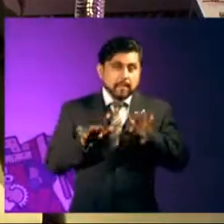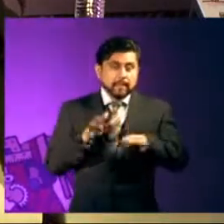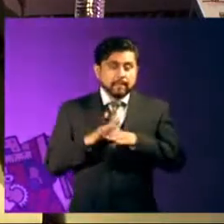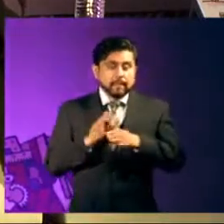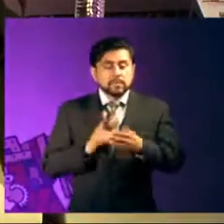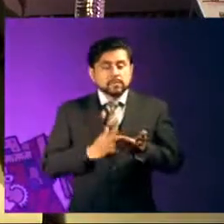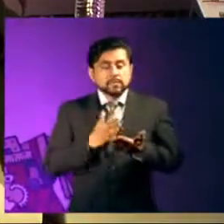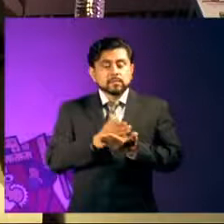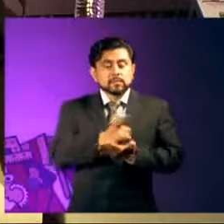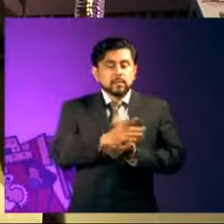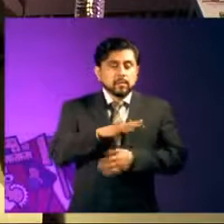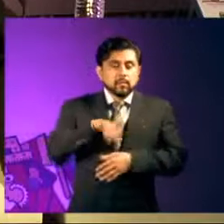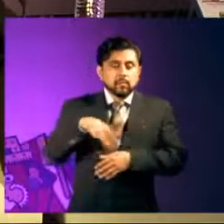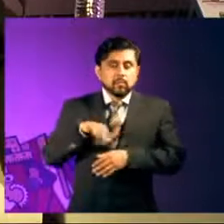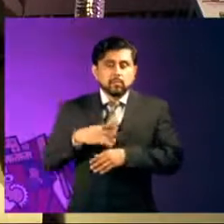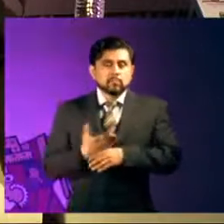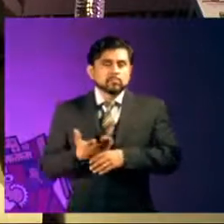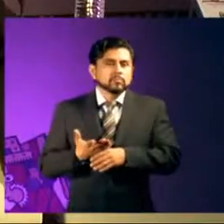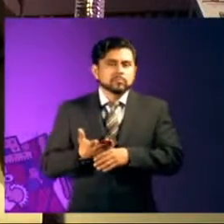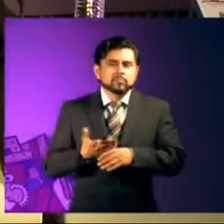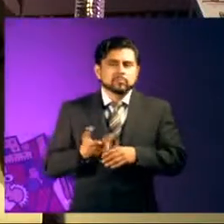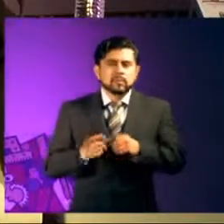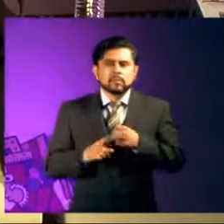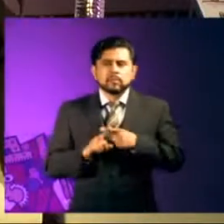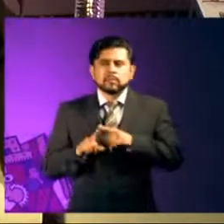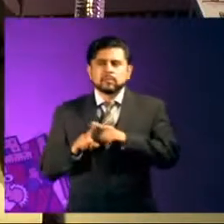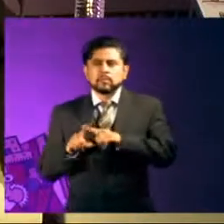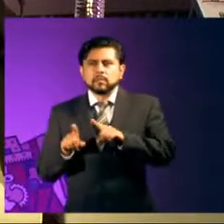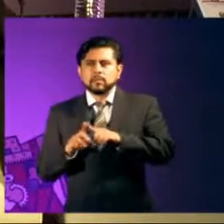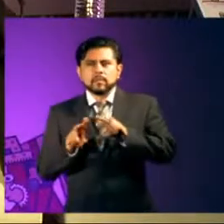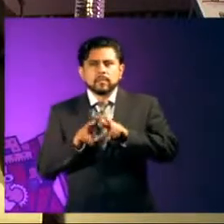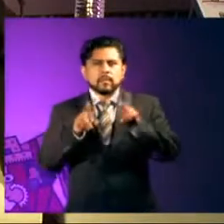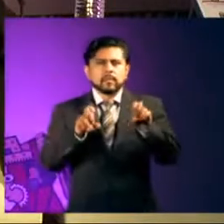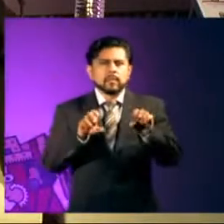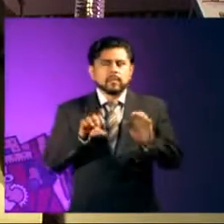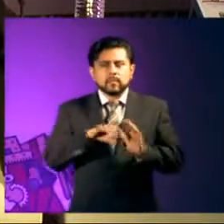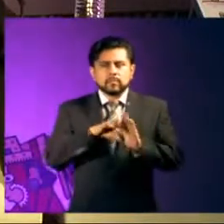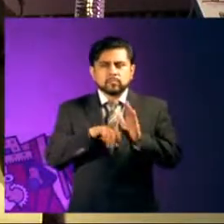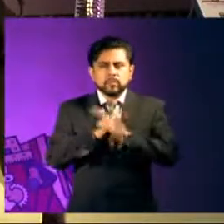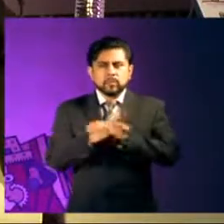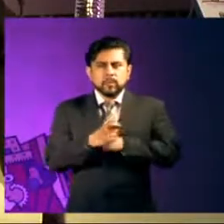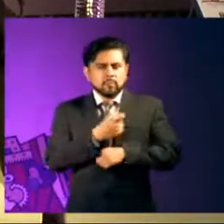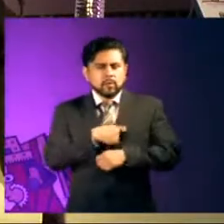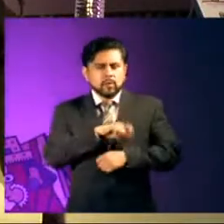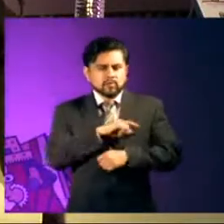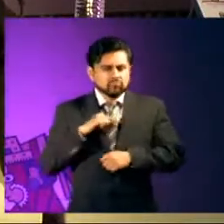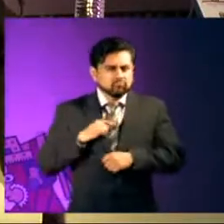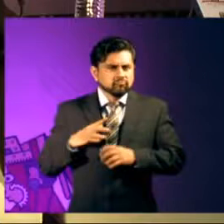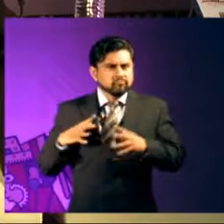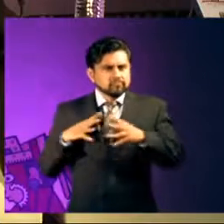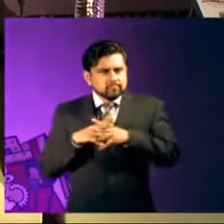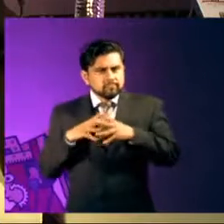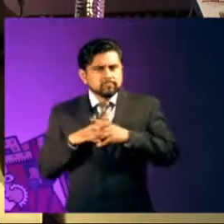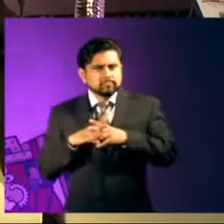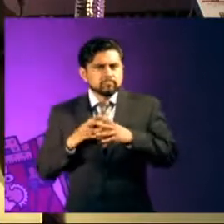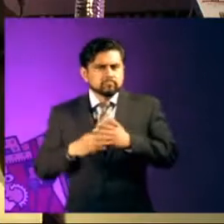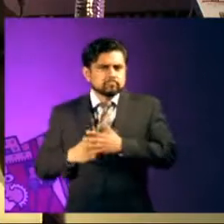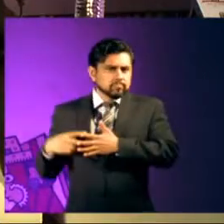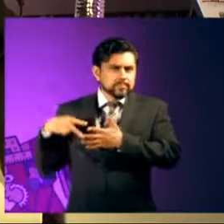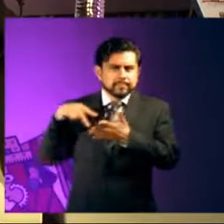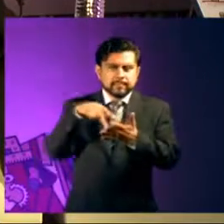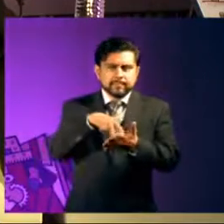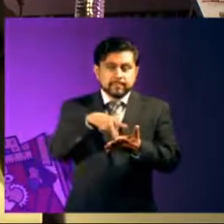buscaba causas como la república española fue a pelear por la república española